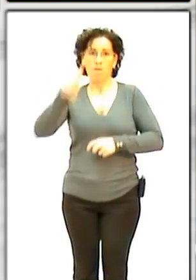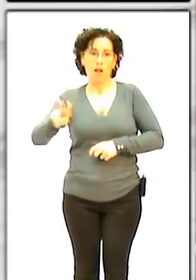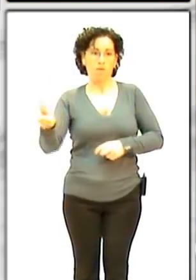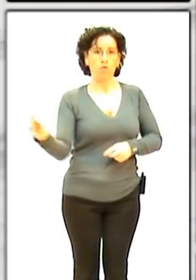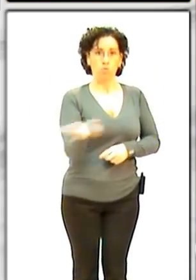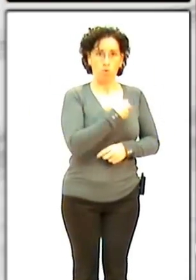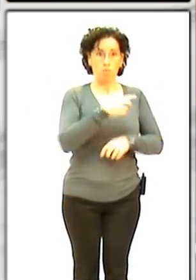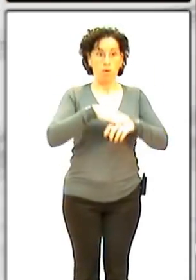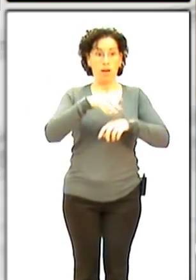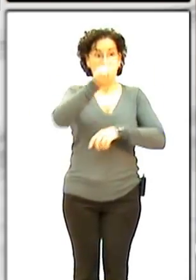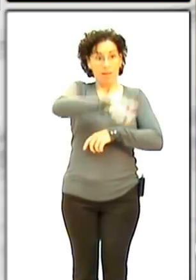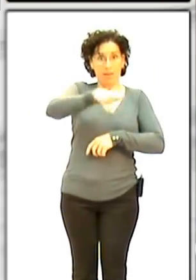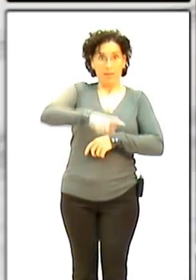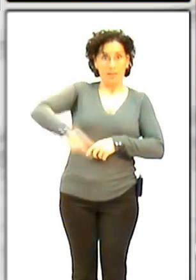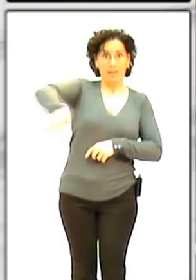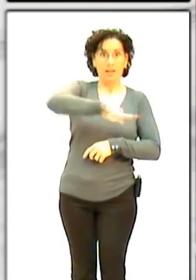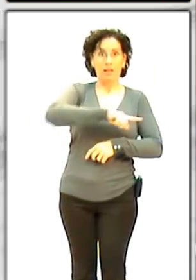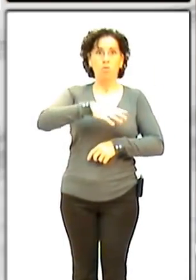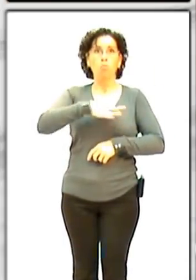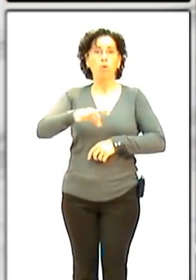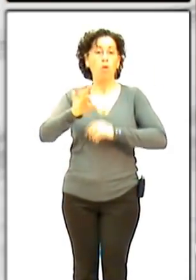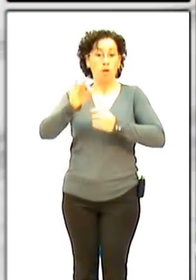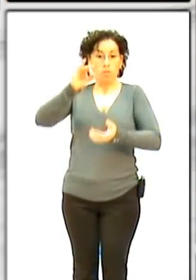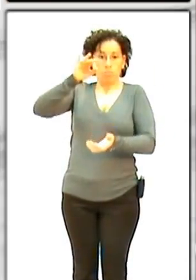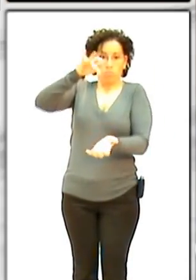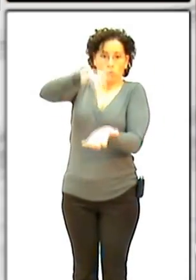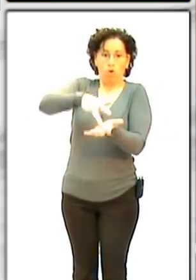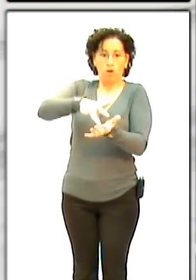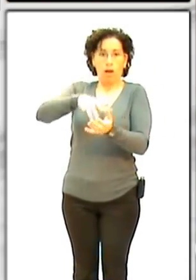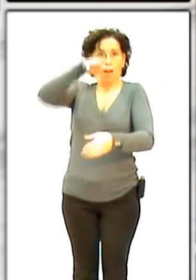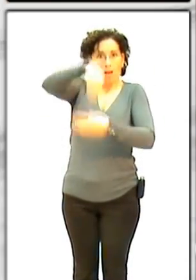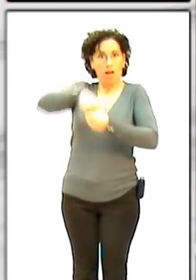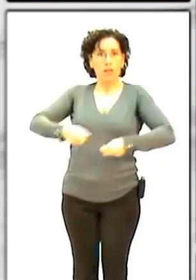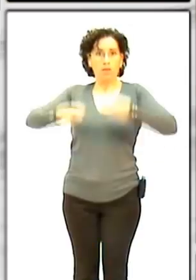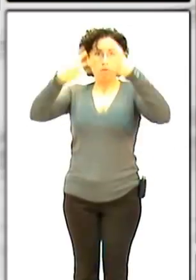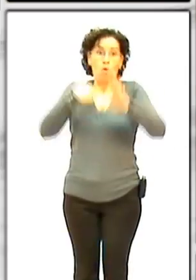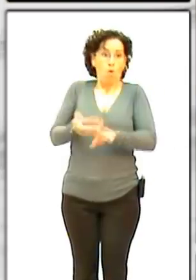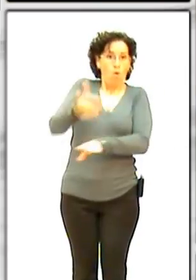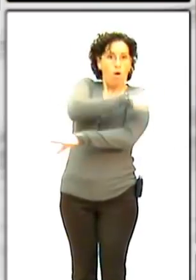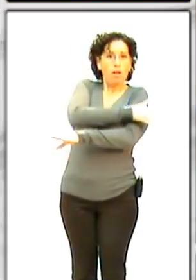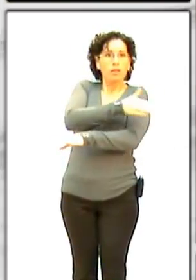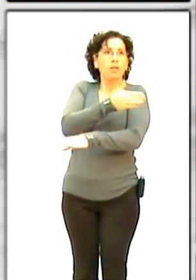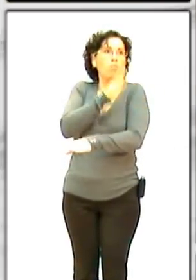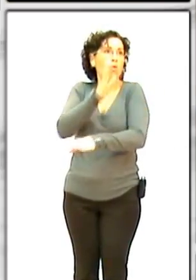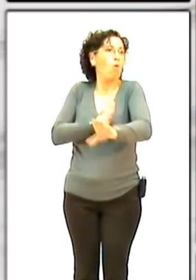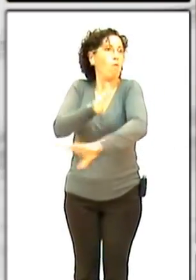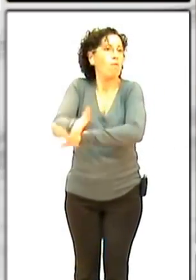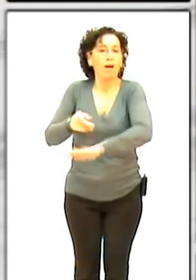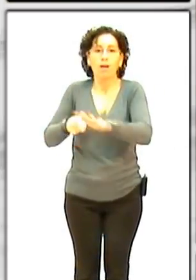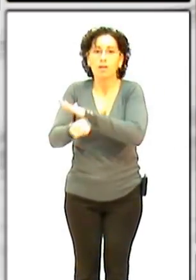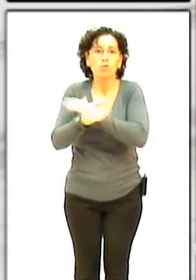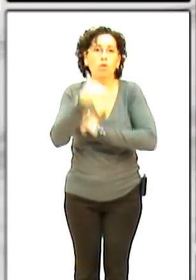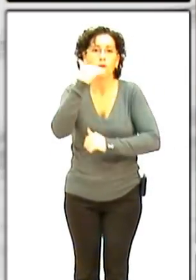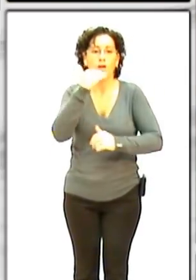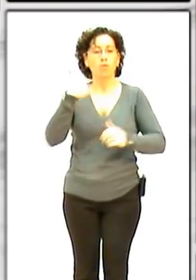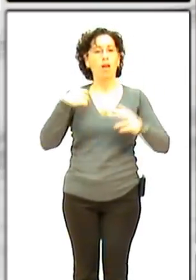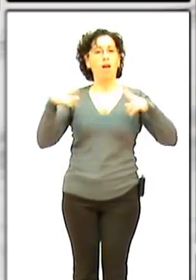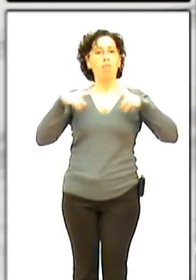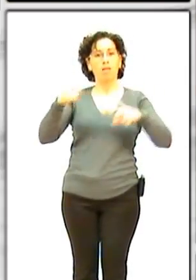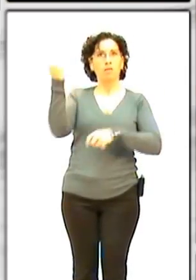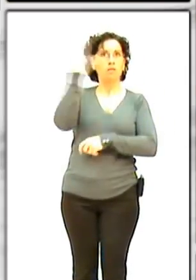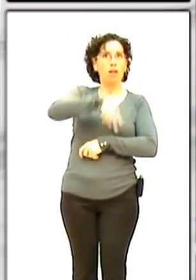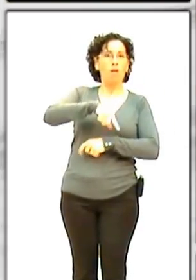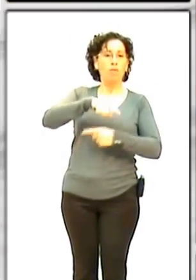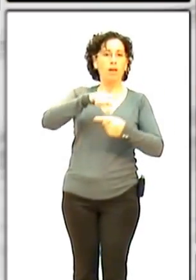pudieran desplazarse o antes de irse a un edificio público para hacer cualquier gestión, pudieran tener una